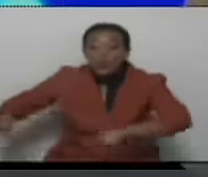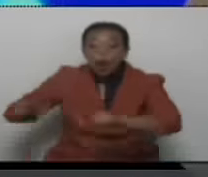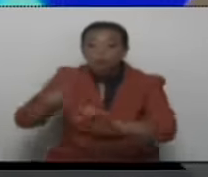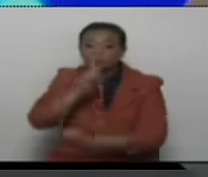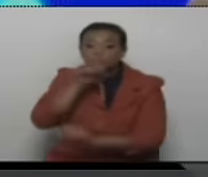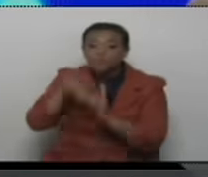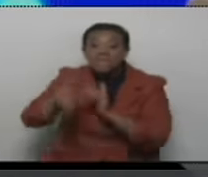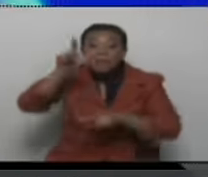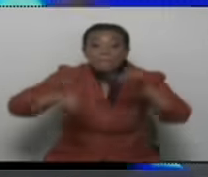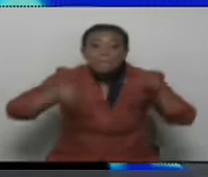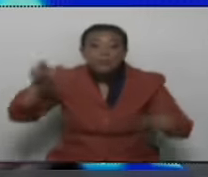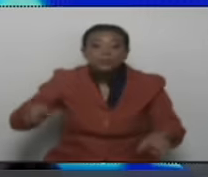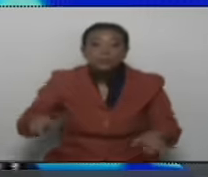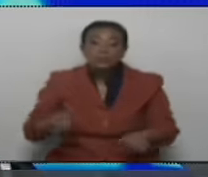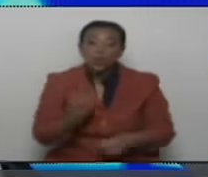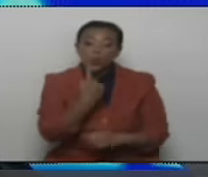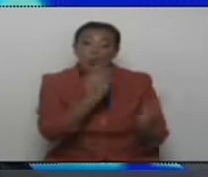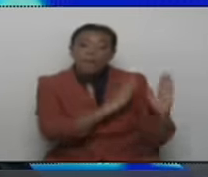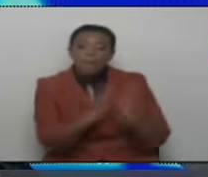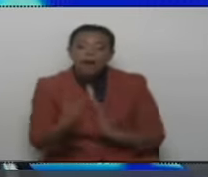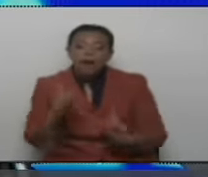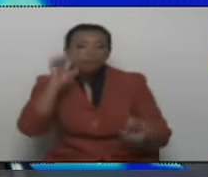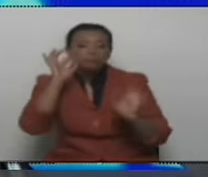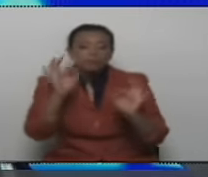Esa persona, uno de los planes